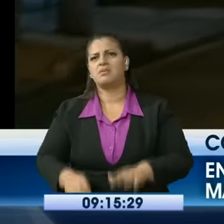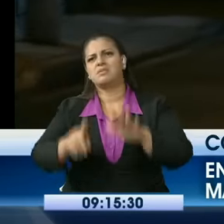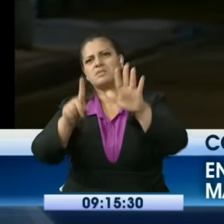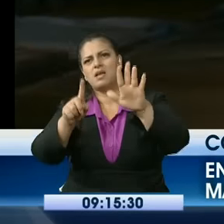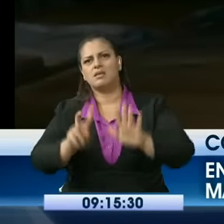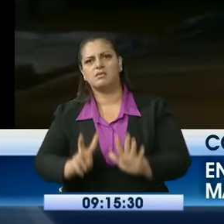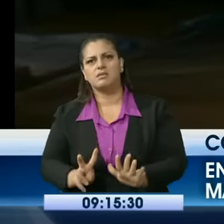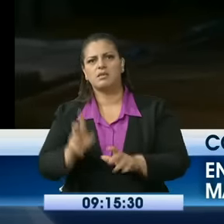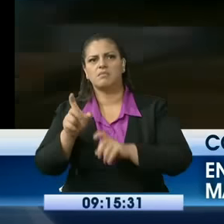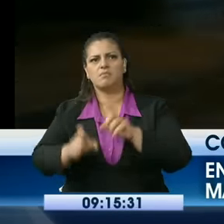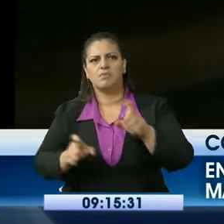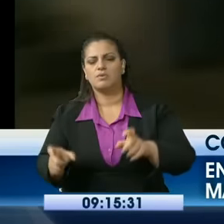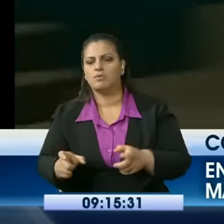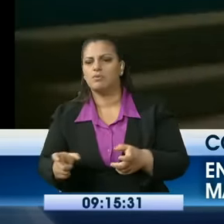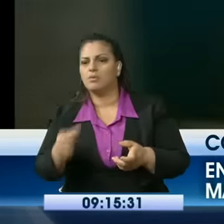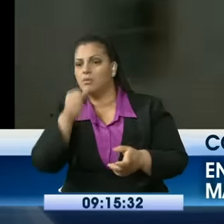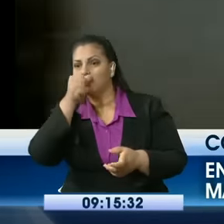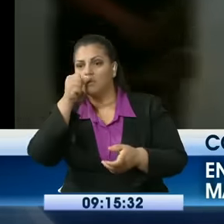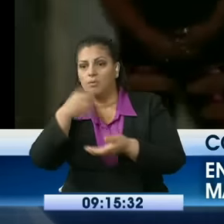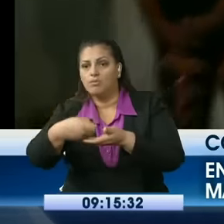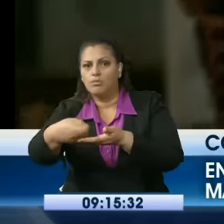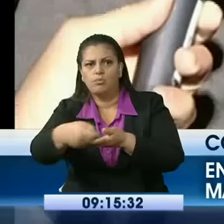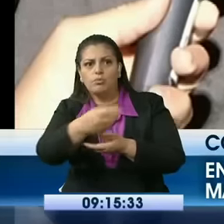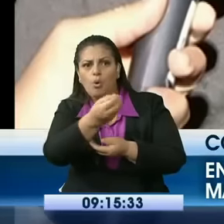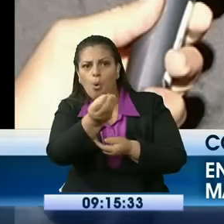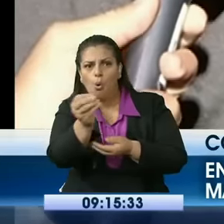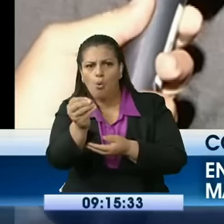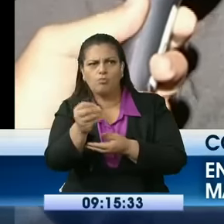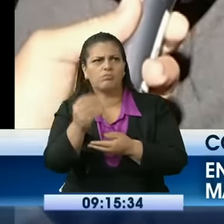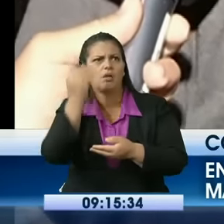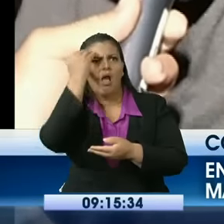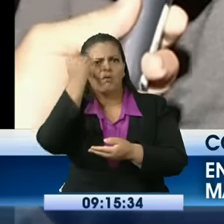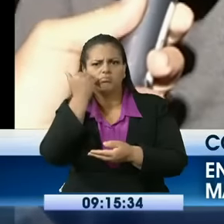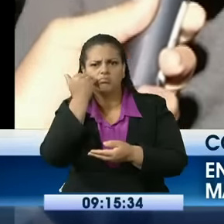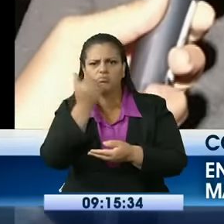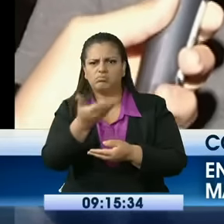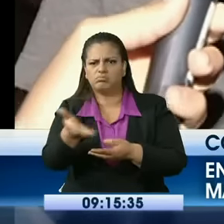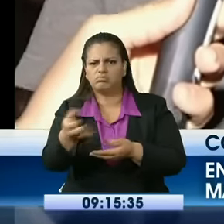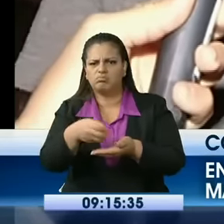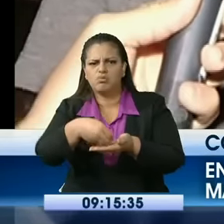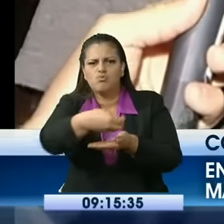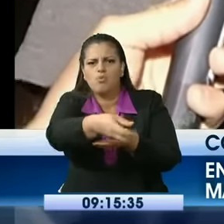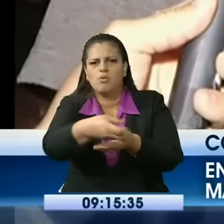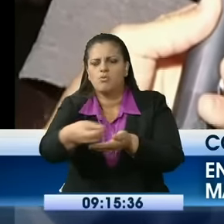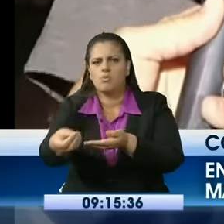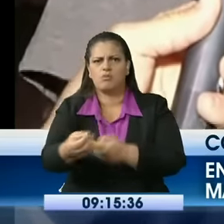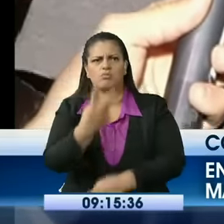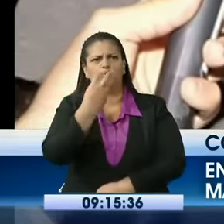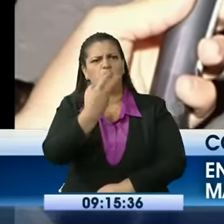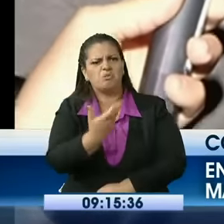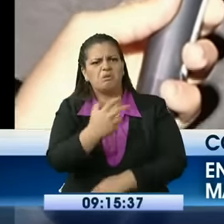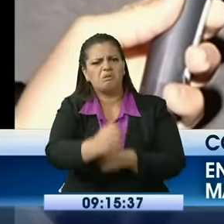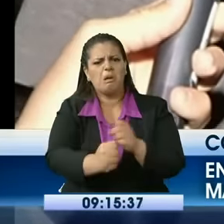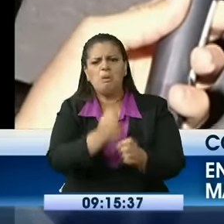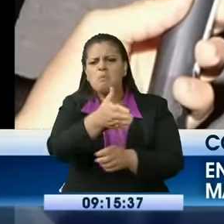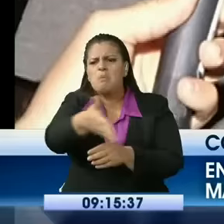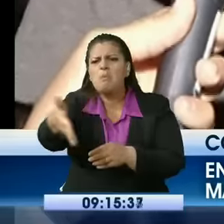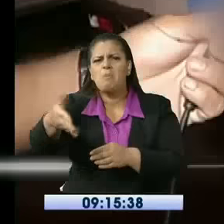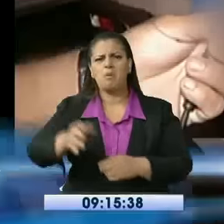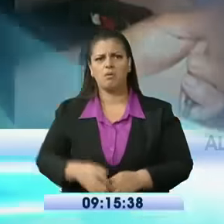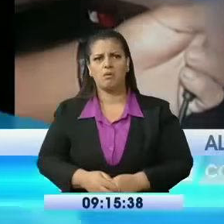ponen hasta repartir droga, todo. Menores. Menores, todos, 13 años. Está una chica embarazada, se pone ahí, está consumiendo ahí. Se amanece, peladito, hasta de 10 años ahí consumiendo,